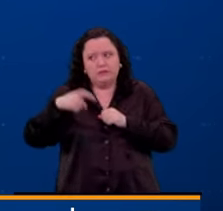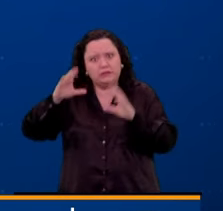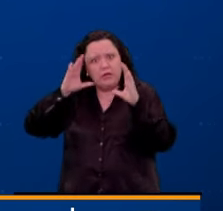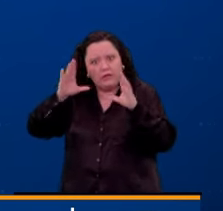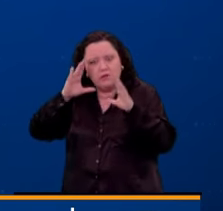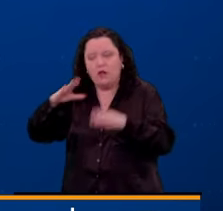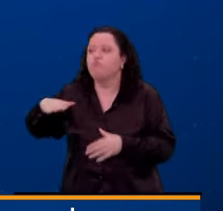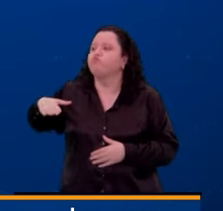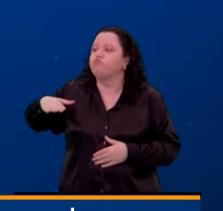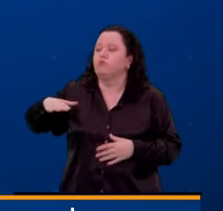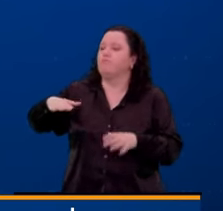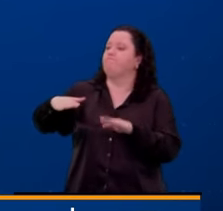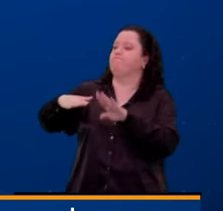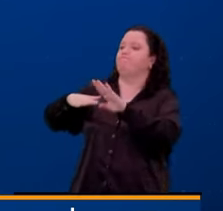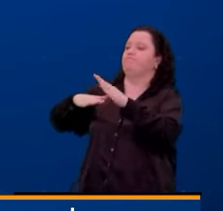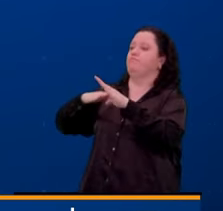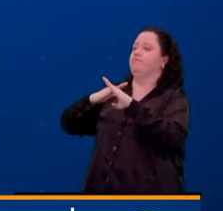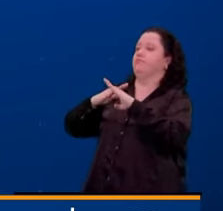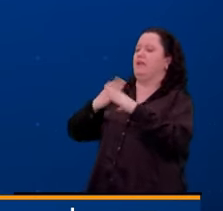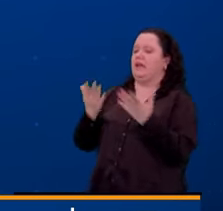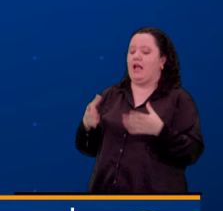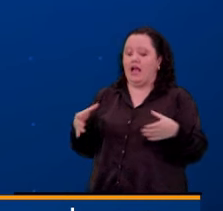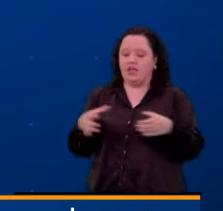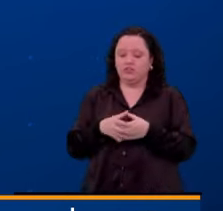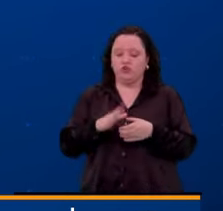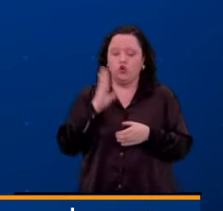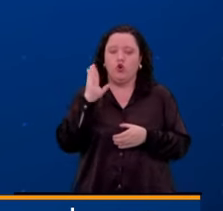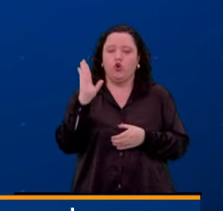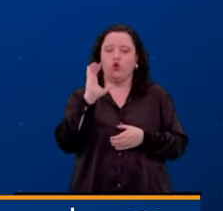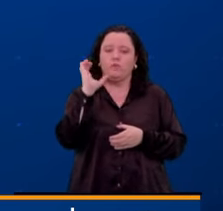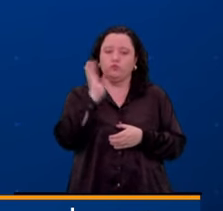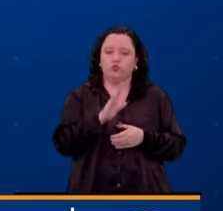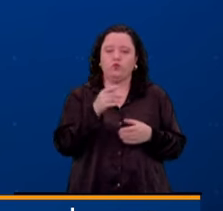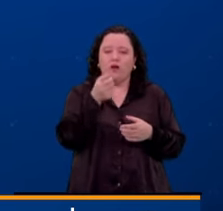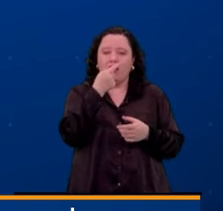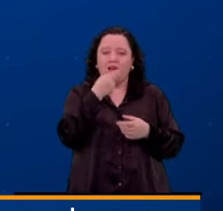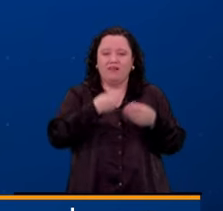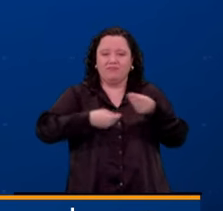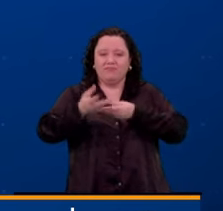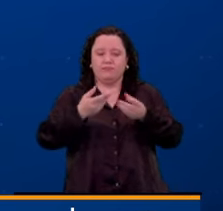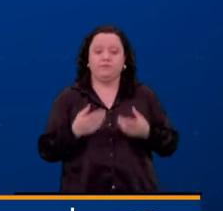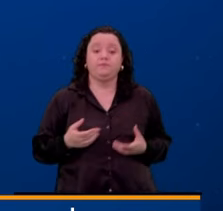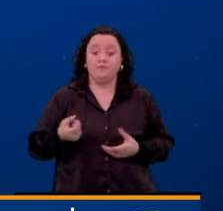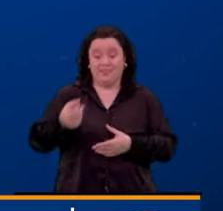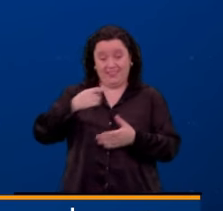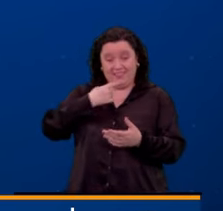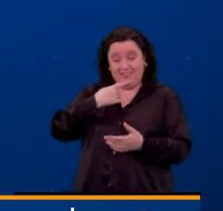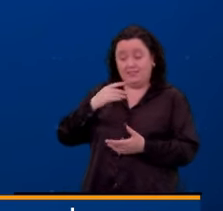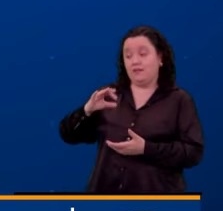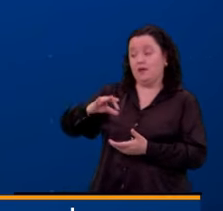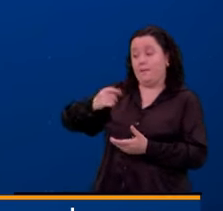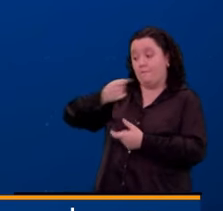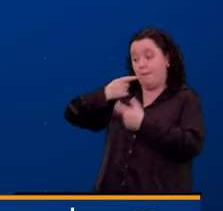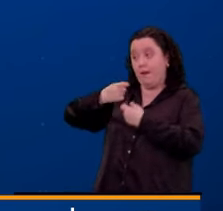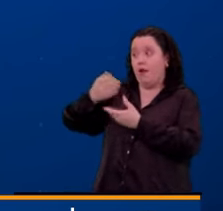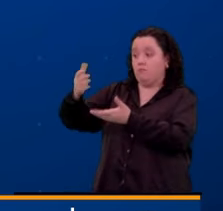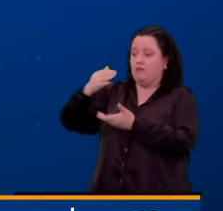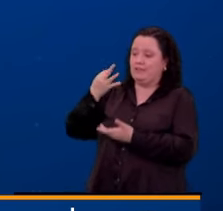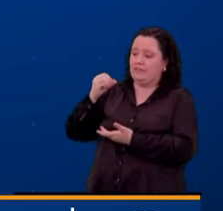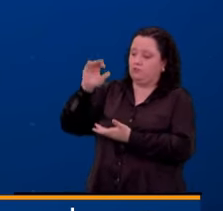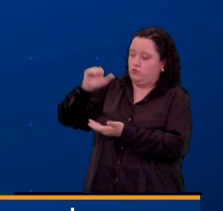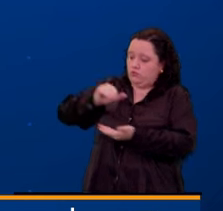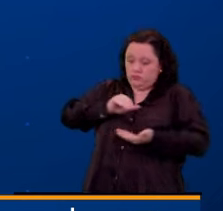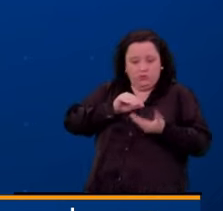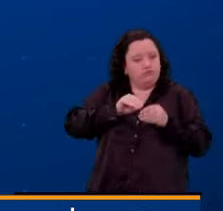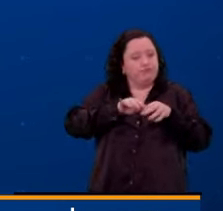tratamiento. La Asociación Colombiana de la Industria Farmacéutica asegura que el 30% de los medicamentos no ha podido ser distribuido y